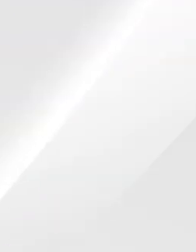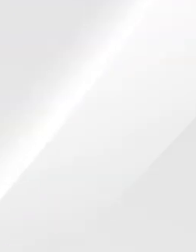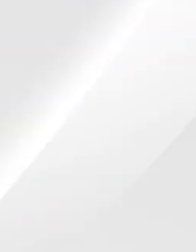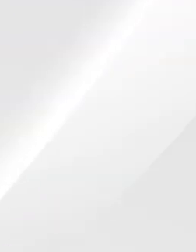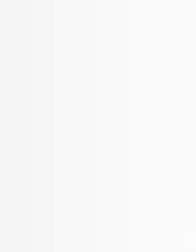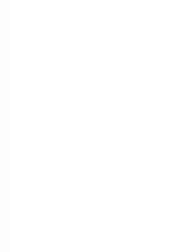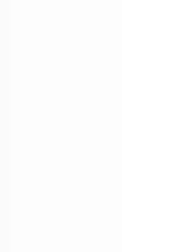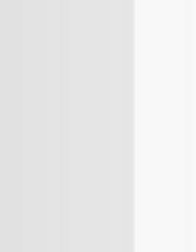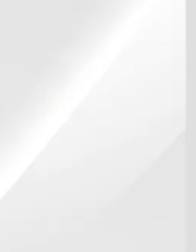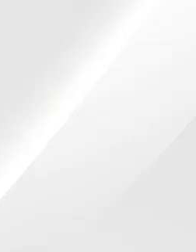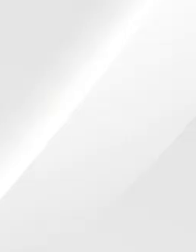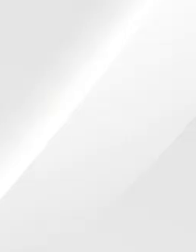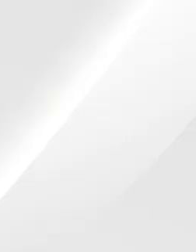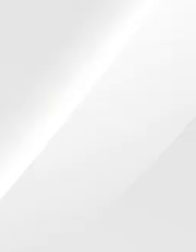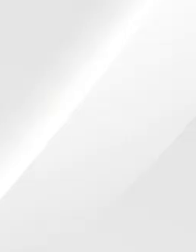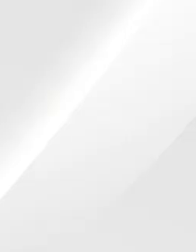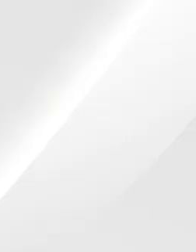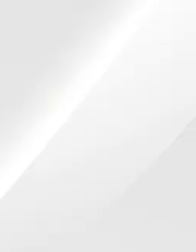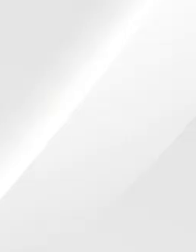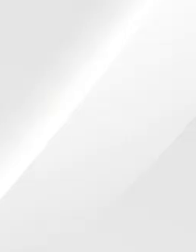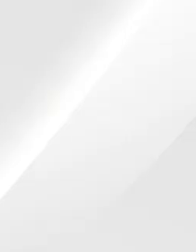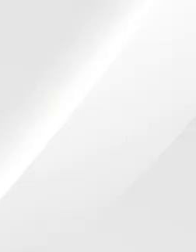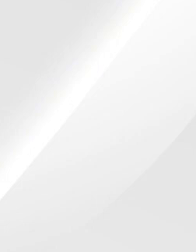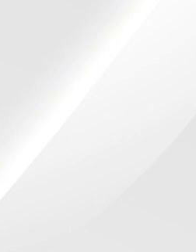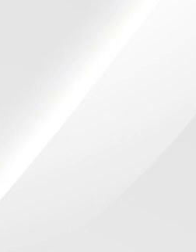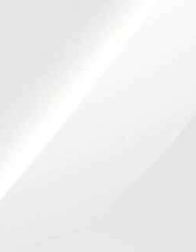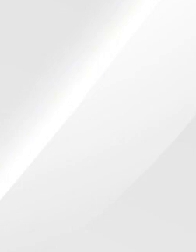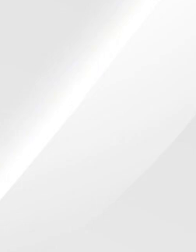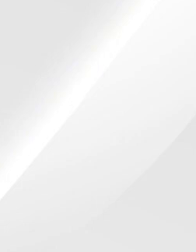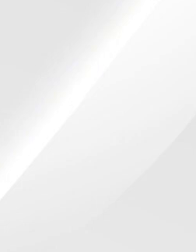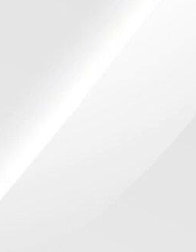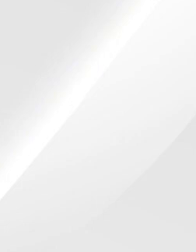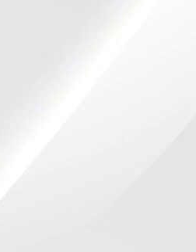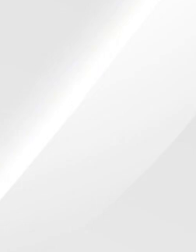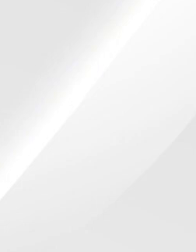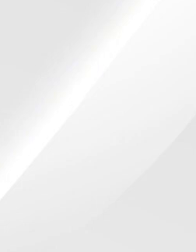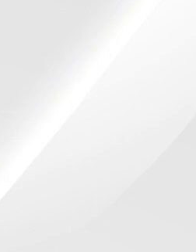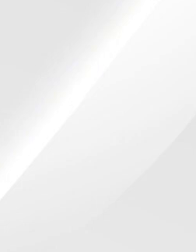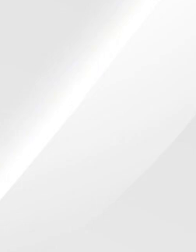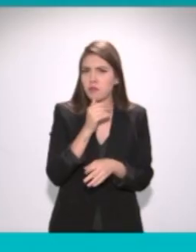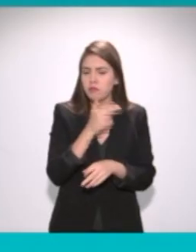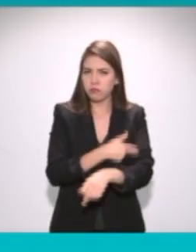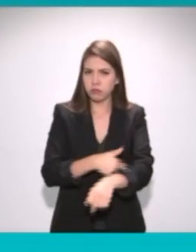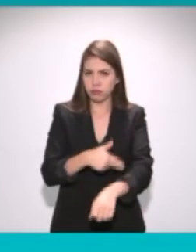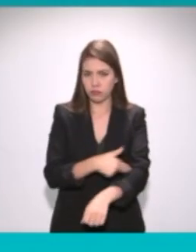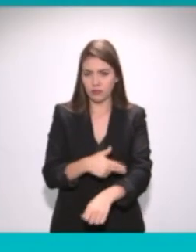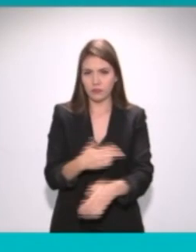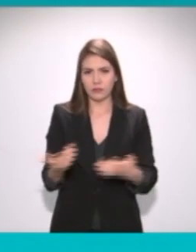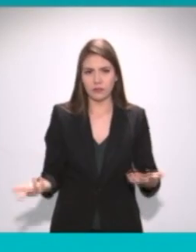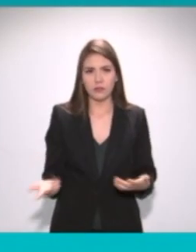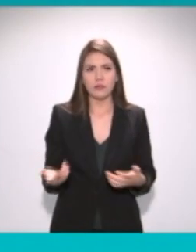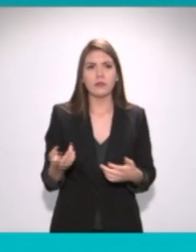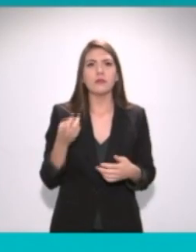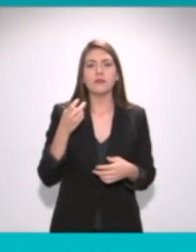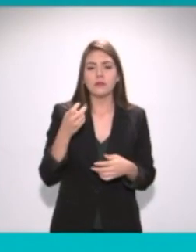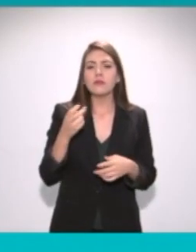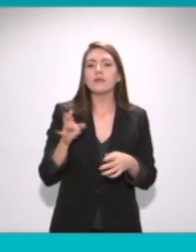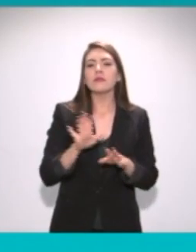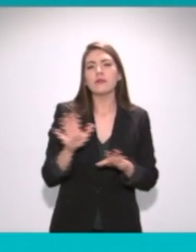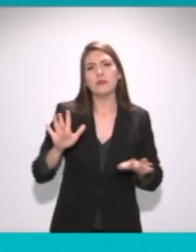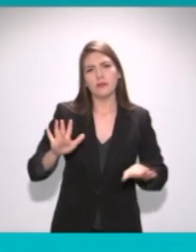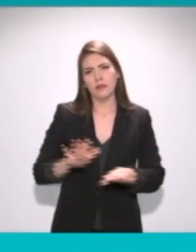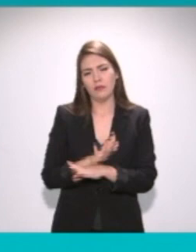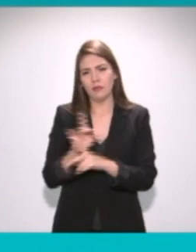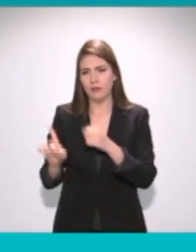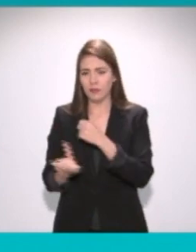Instituto Nacional de Transparencia, Acceso a la Información y Protección de Datos Personales. El INAI ordenó a la Secretaría de la Defensa Nacional,